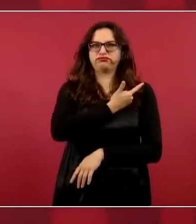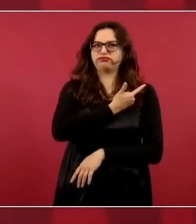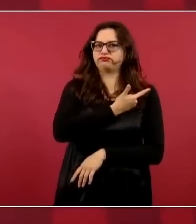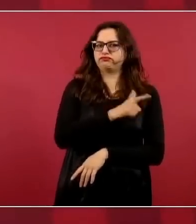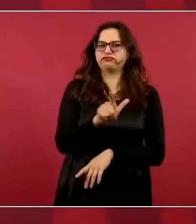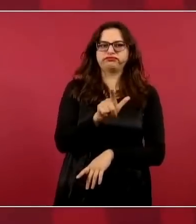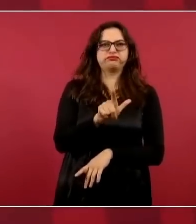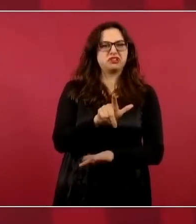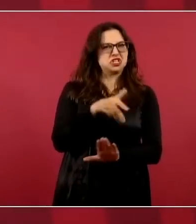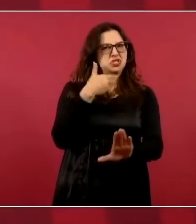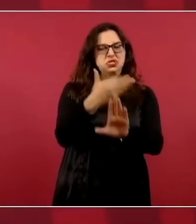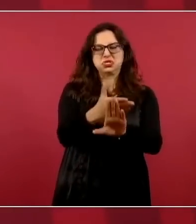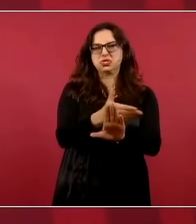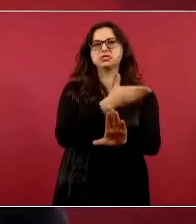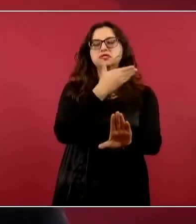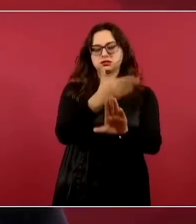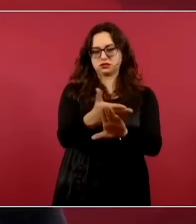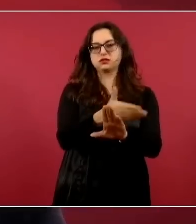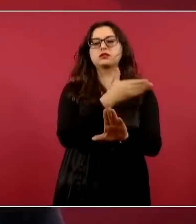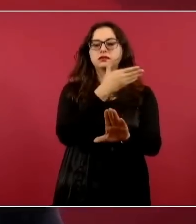porque así son,